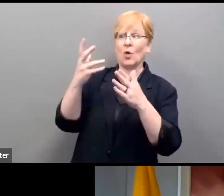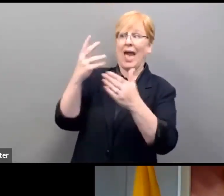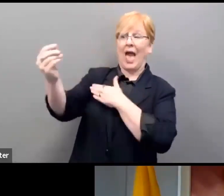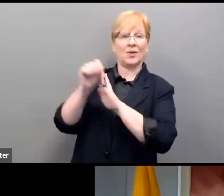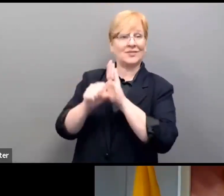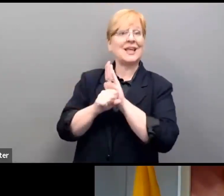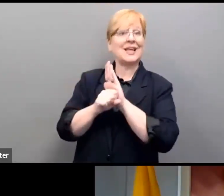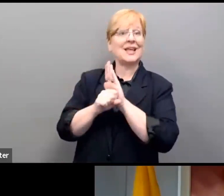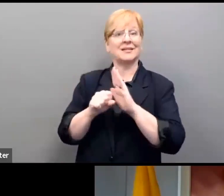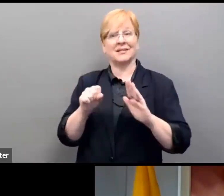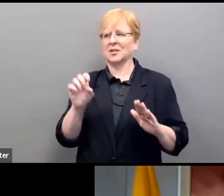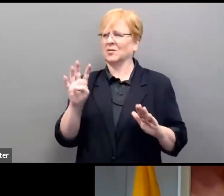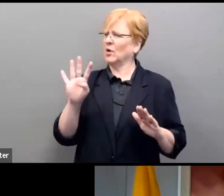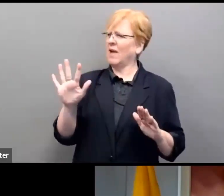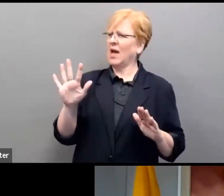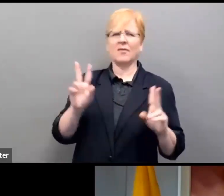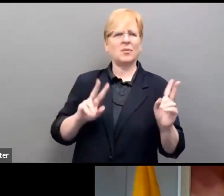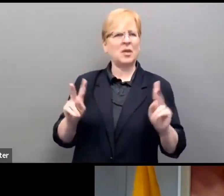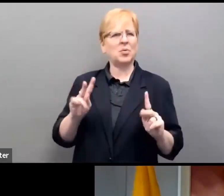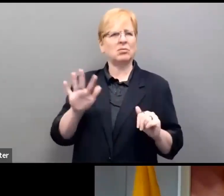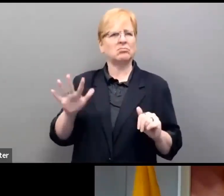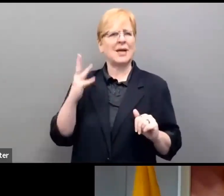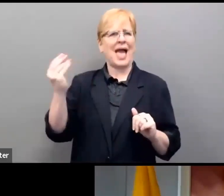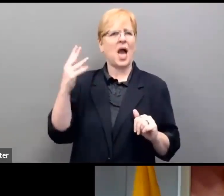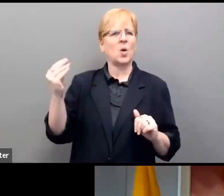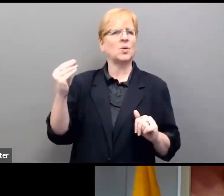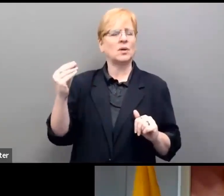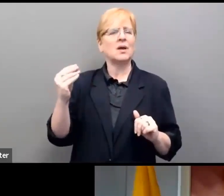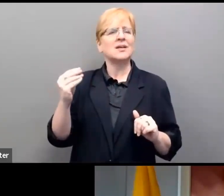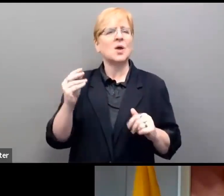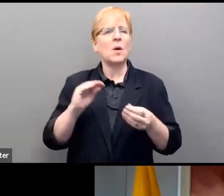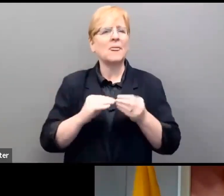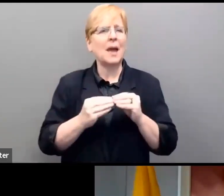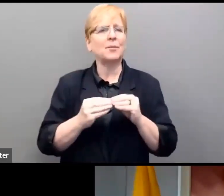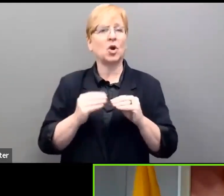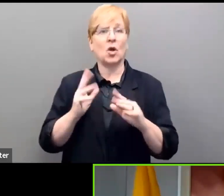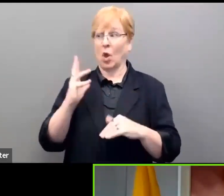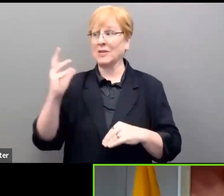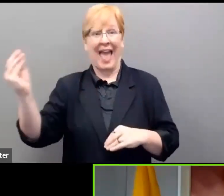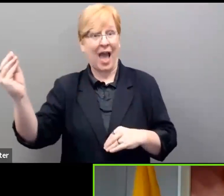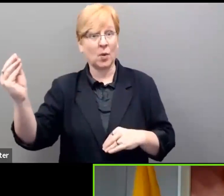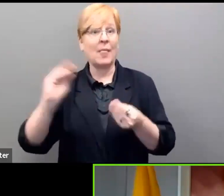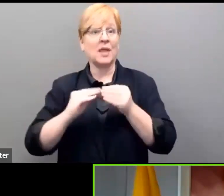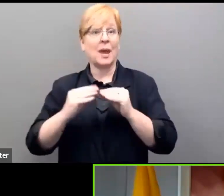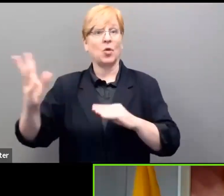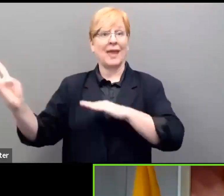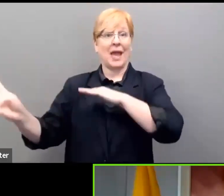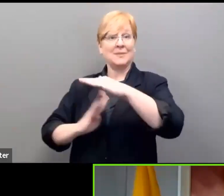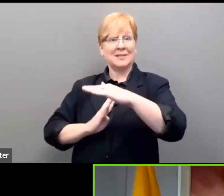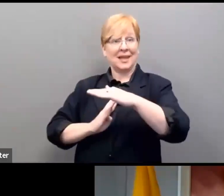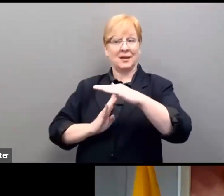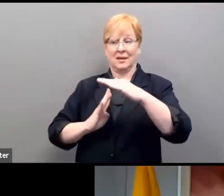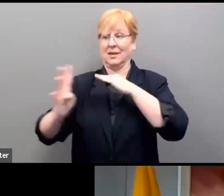información en la Secretaría de Salud. Tenemos 40 personas en la lista de espera hasta esta mañana que esperan